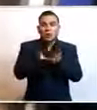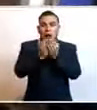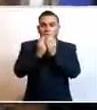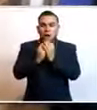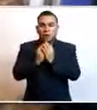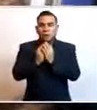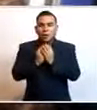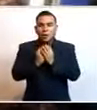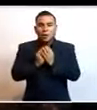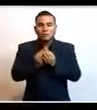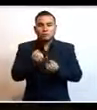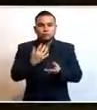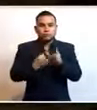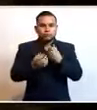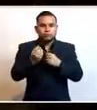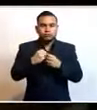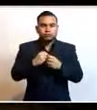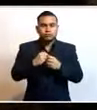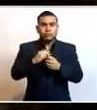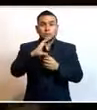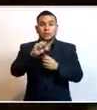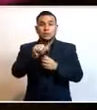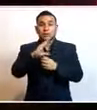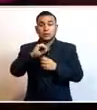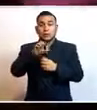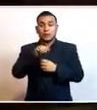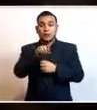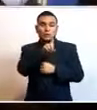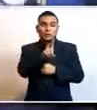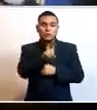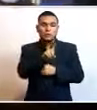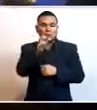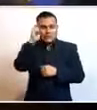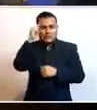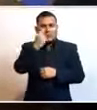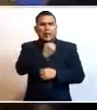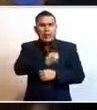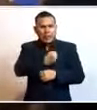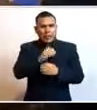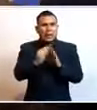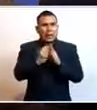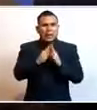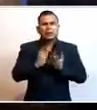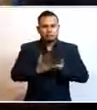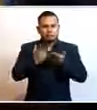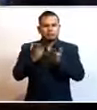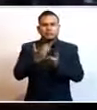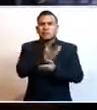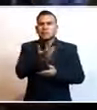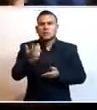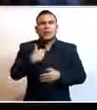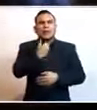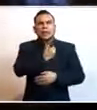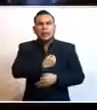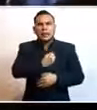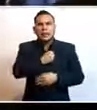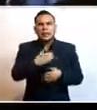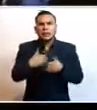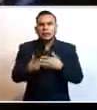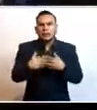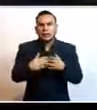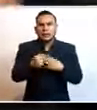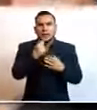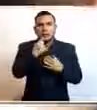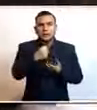Aguacaliente, la comunidad Cacao 1, que precisamente han sido las comunidades más afectadas. De manos